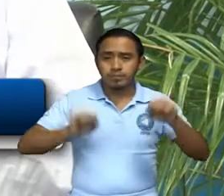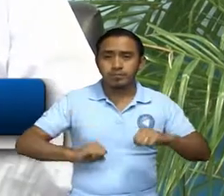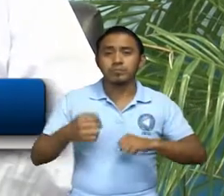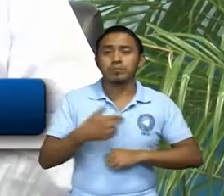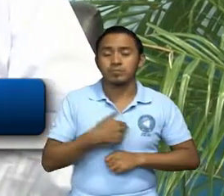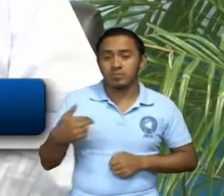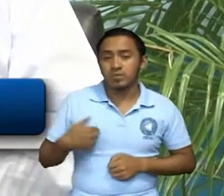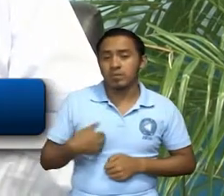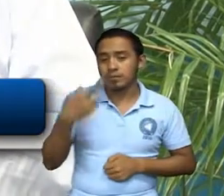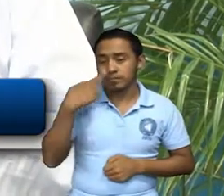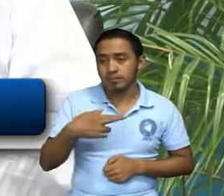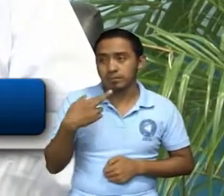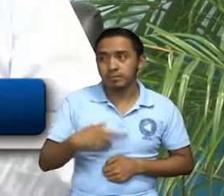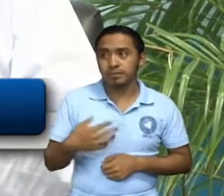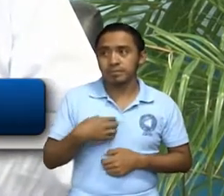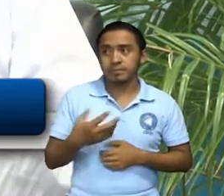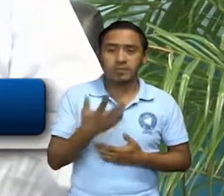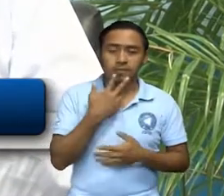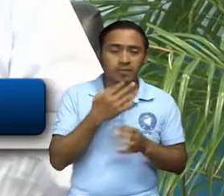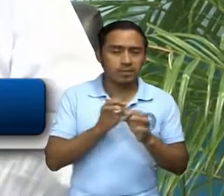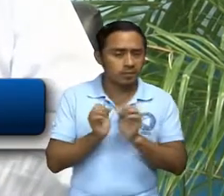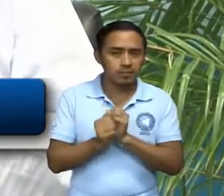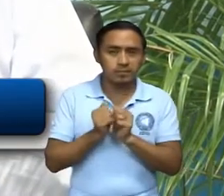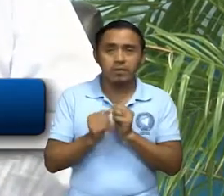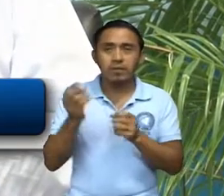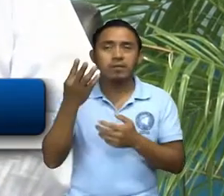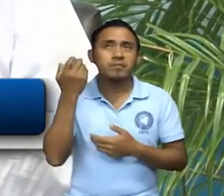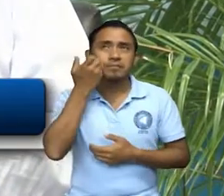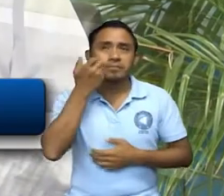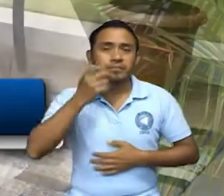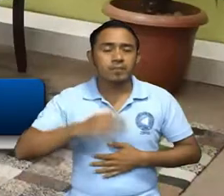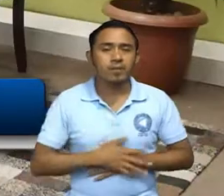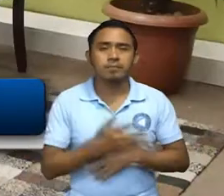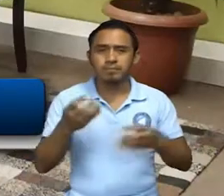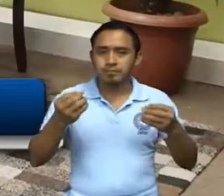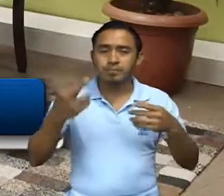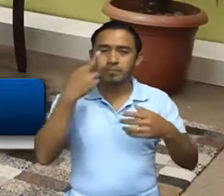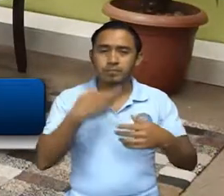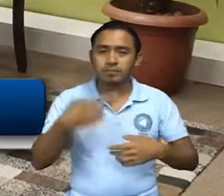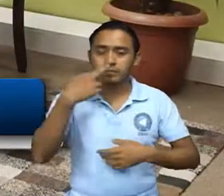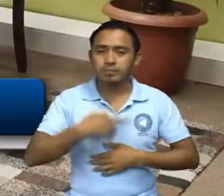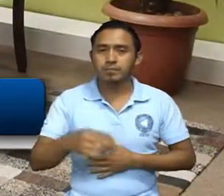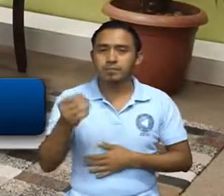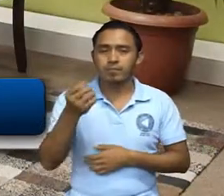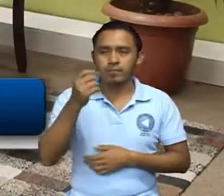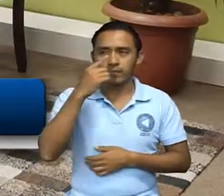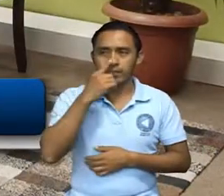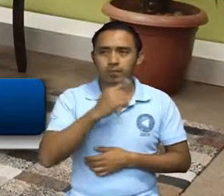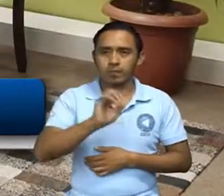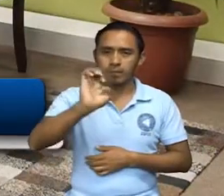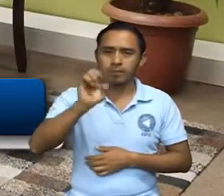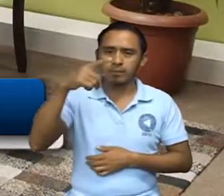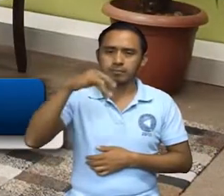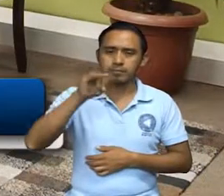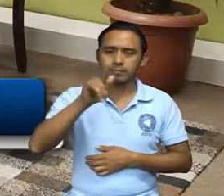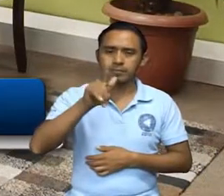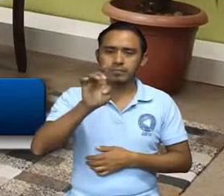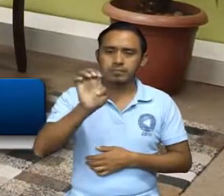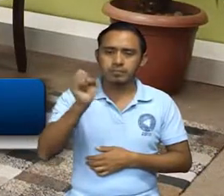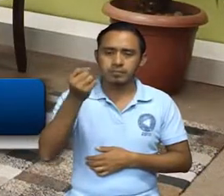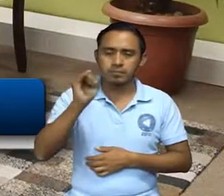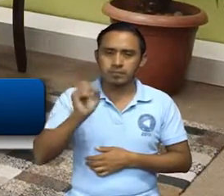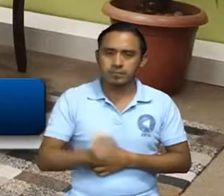el sangrado sin necesidad de una enfermedad. Precisamente los sangrados, doctor, nasales o la epístasis son muy frecuentes en los niños.